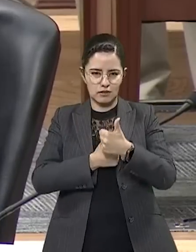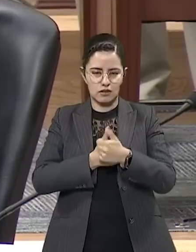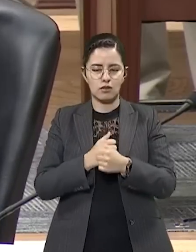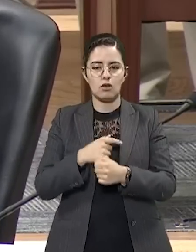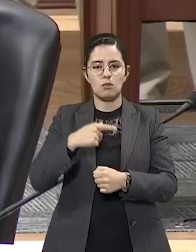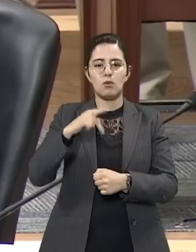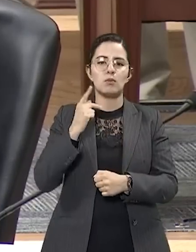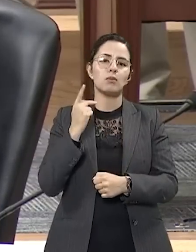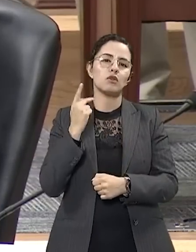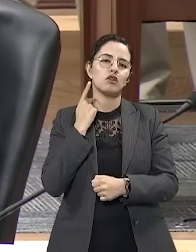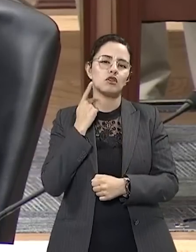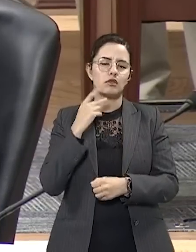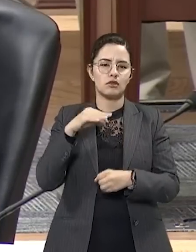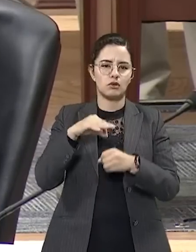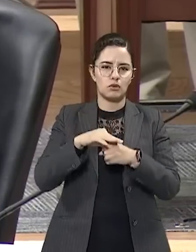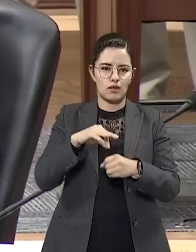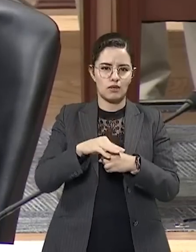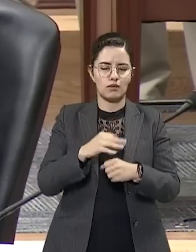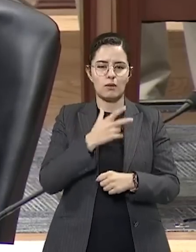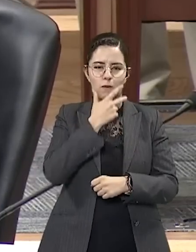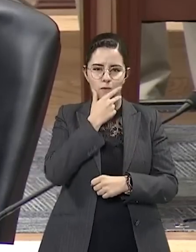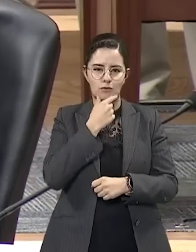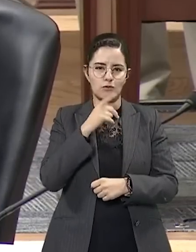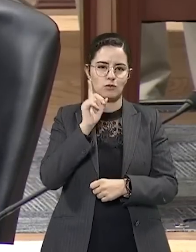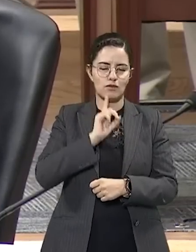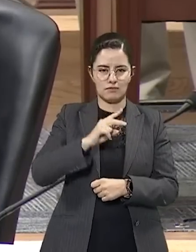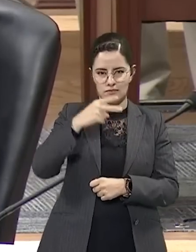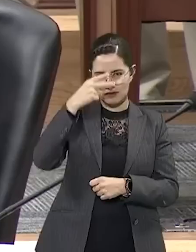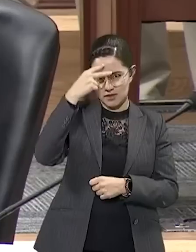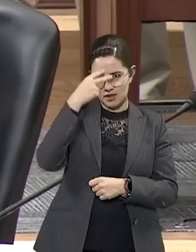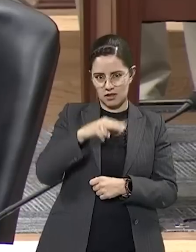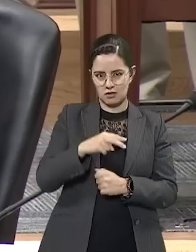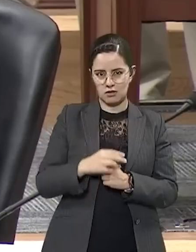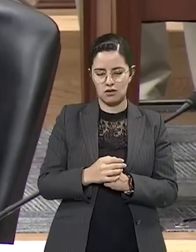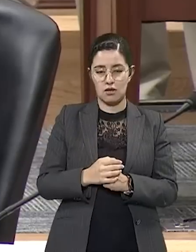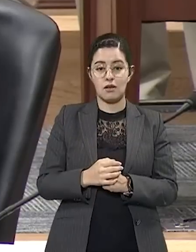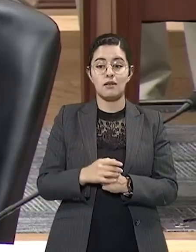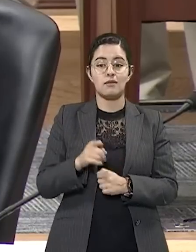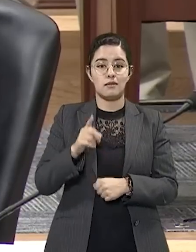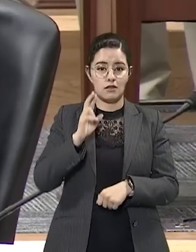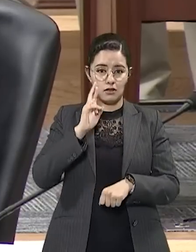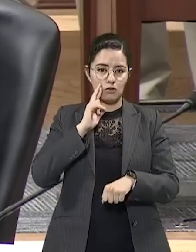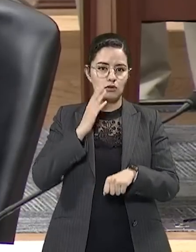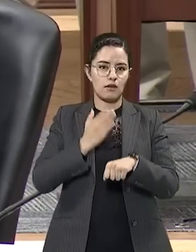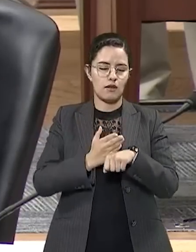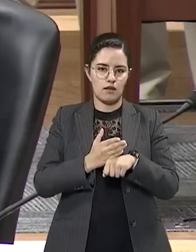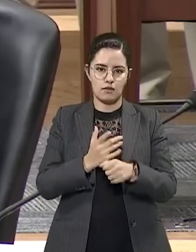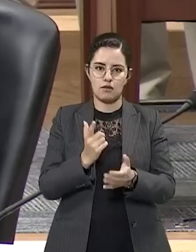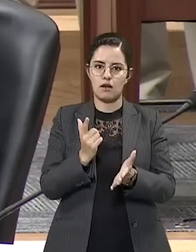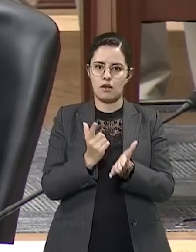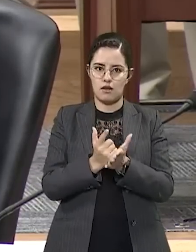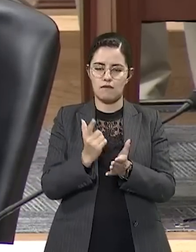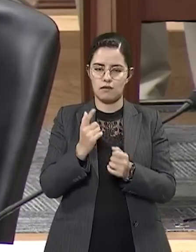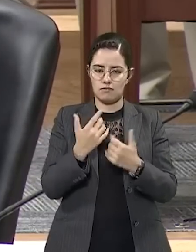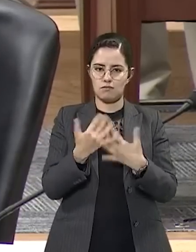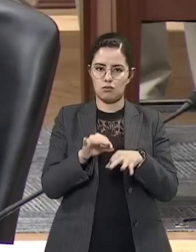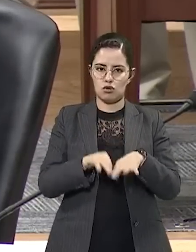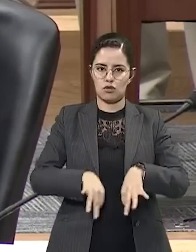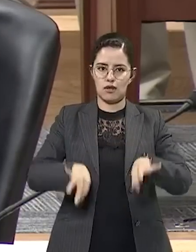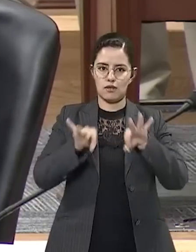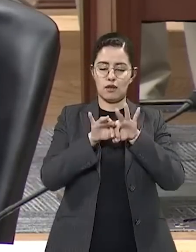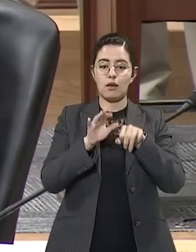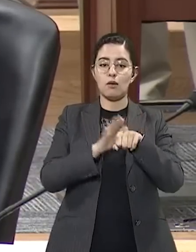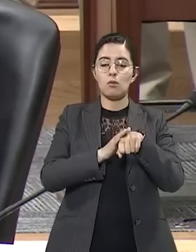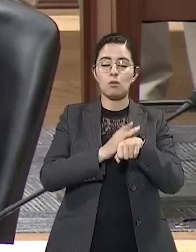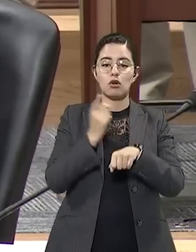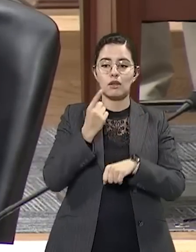políticos electorales de las y los mexicanos gravísima responsabilidad ya que de ella depende